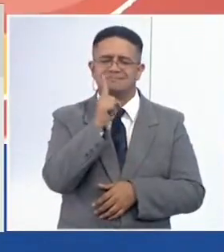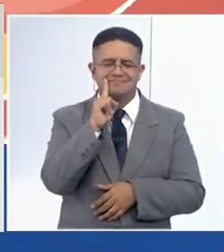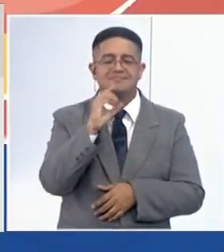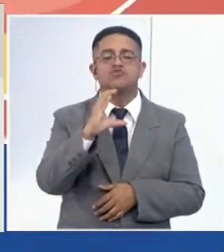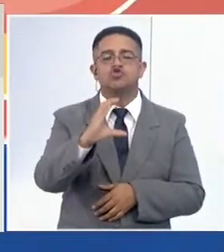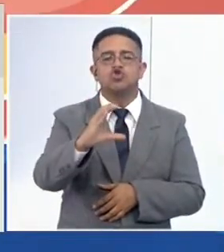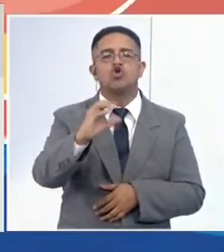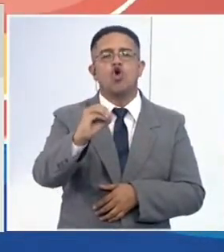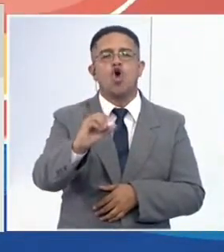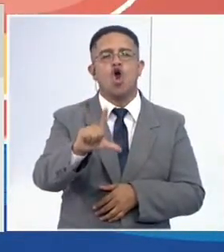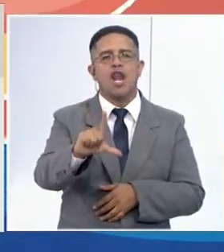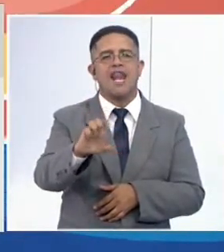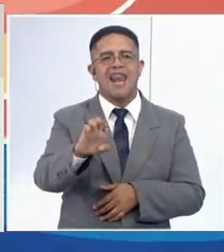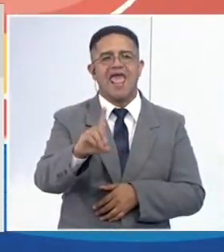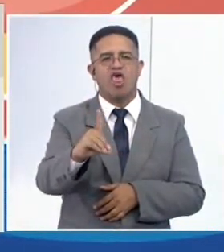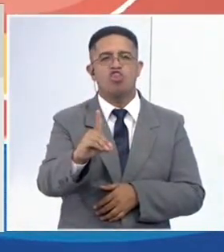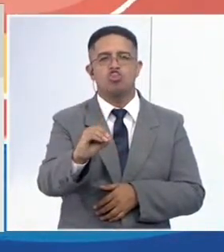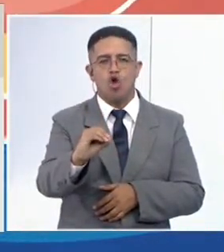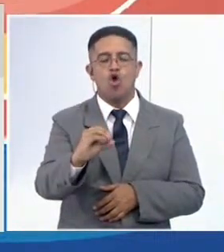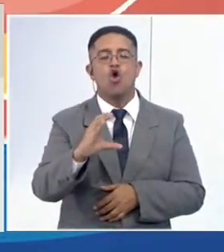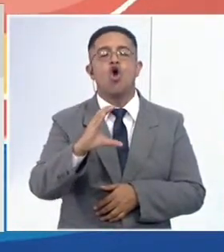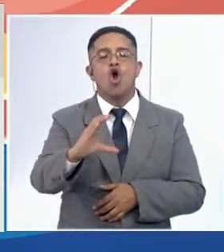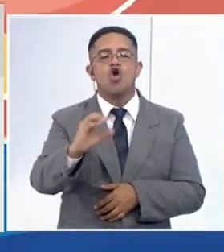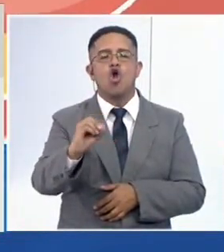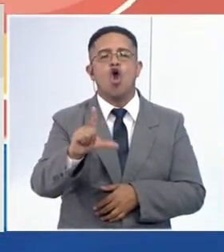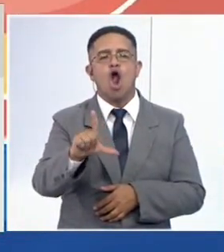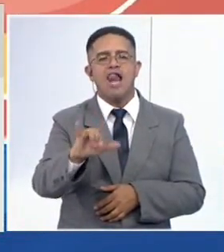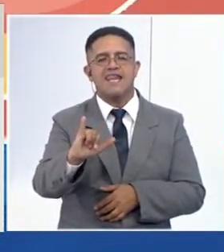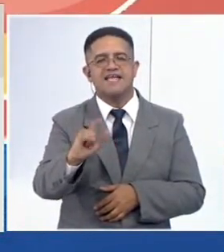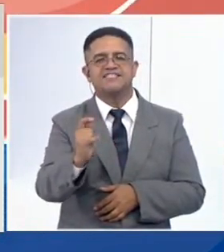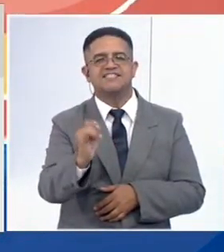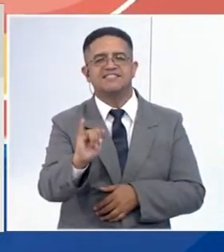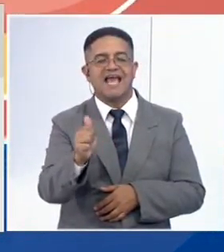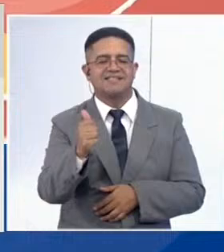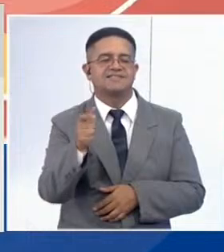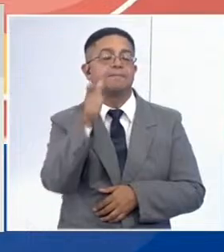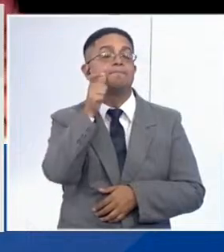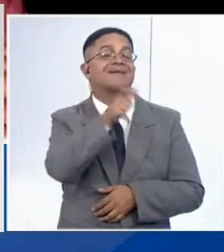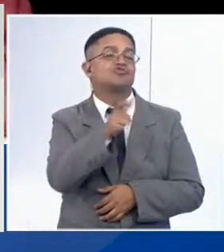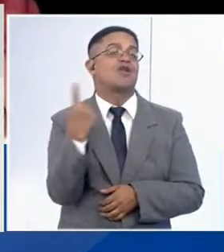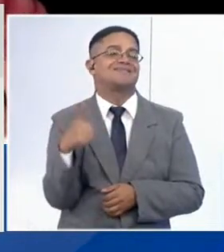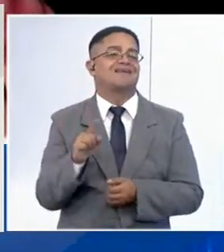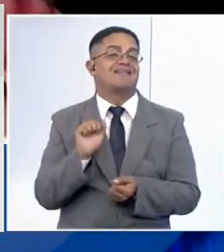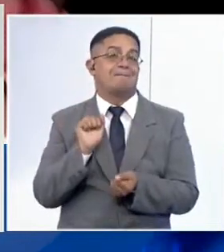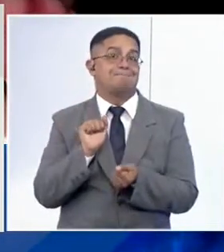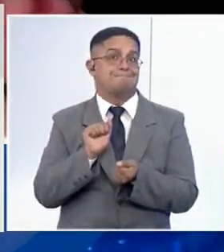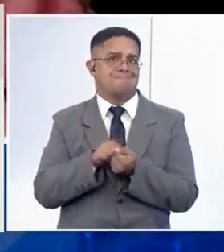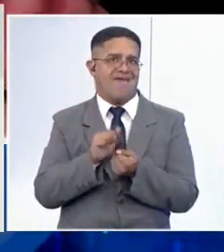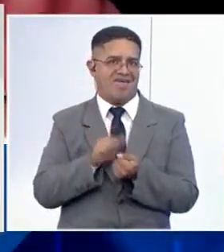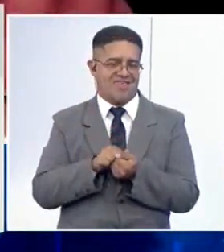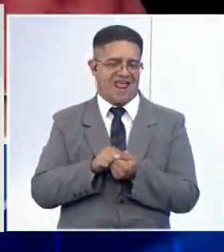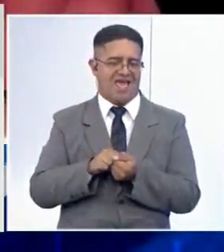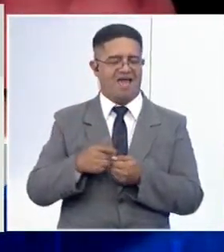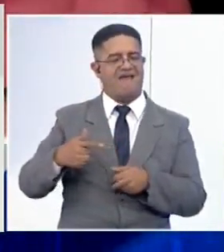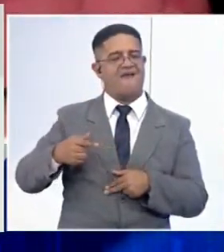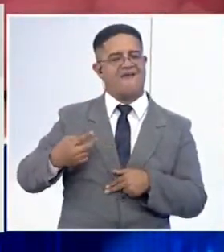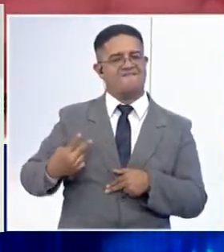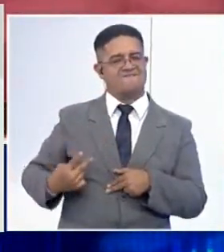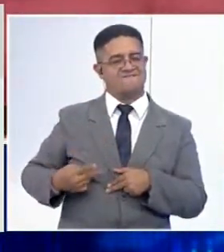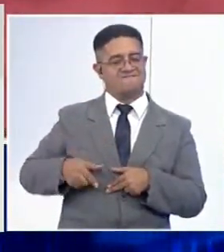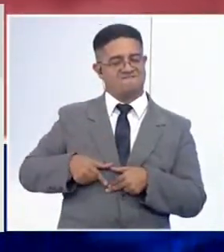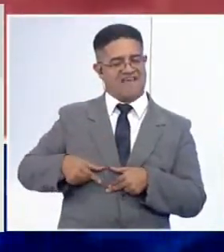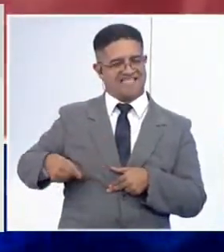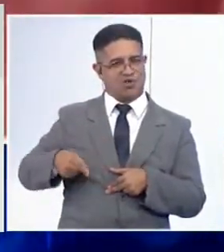coledocolitiasis, generalmente la causa de origen son pacientes que han tenido cálculos en la vesícula, es decir, litiasis vesicular, y